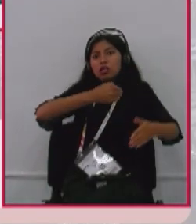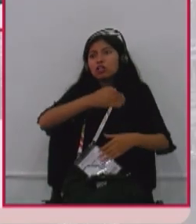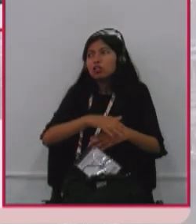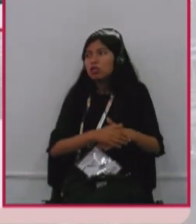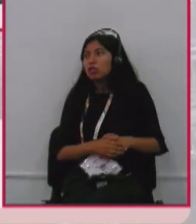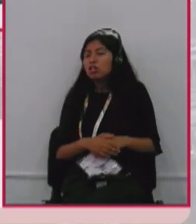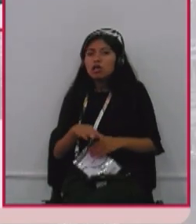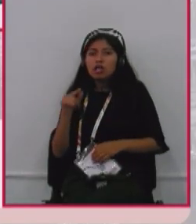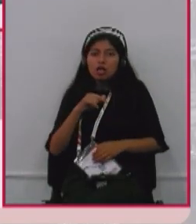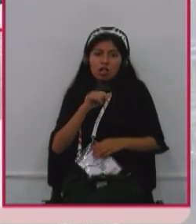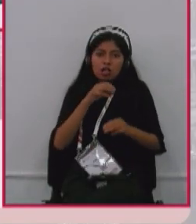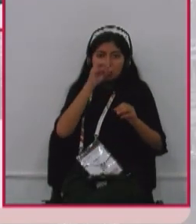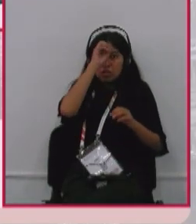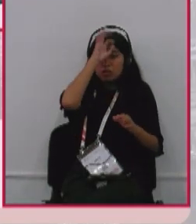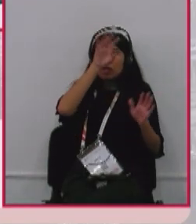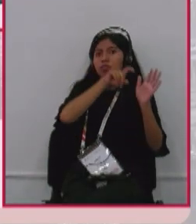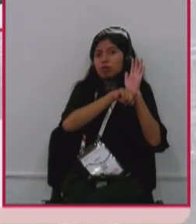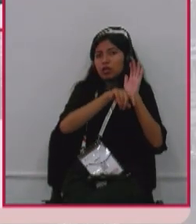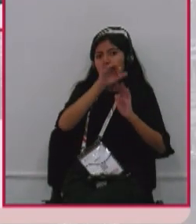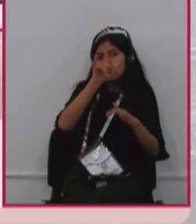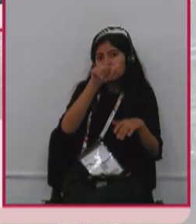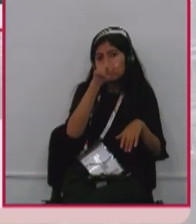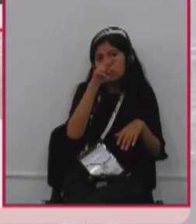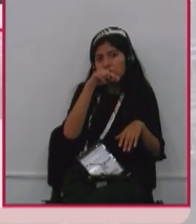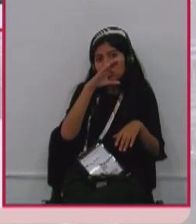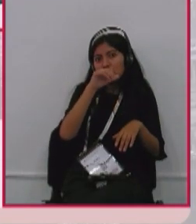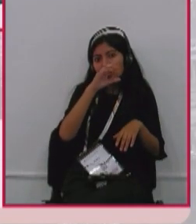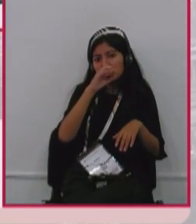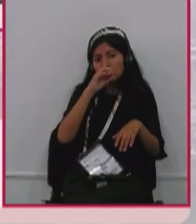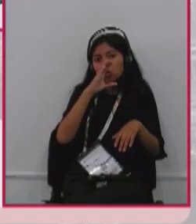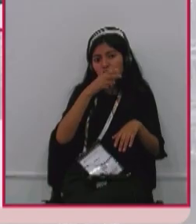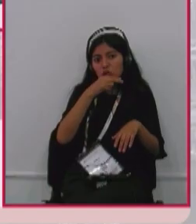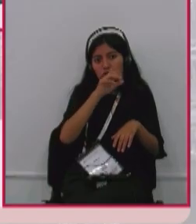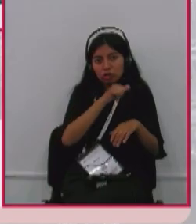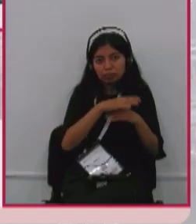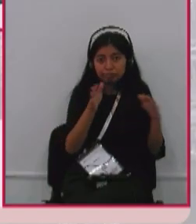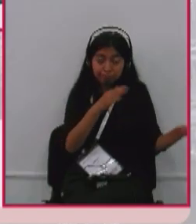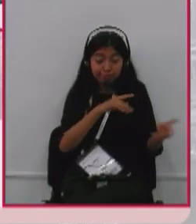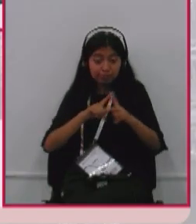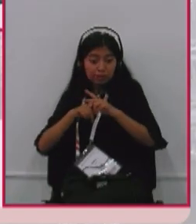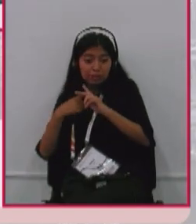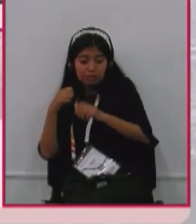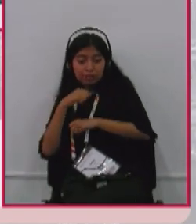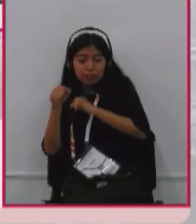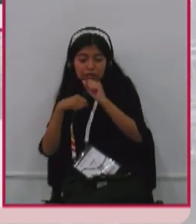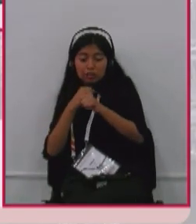Ñumo y Yanacocha. Fíjense, iniciamos en el año